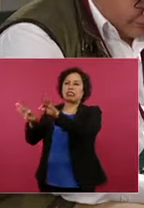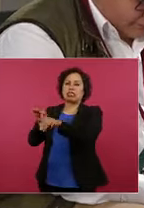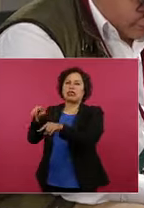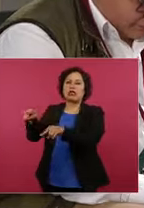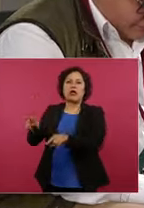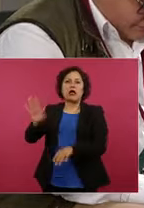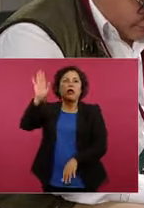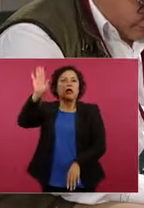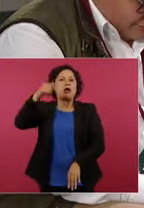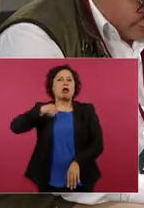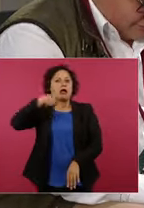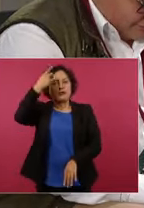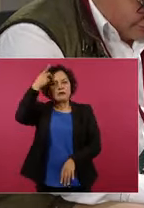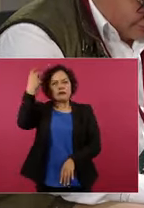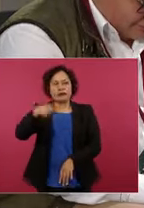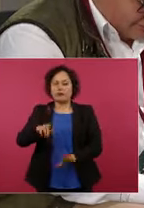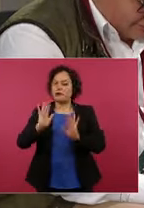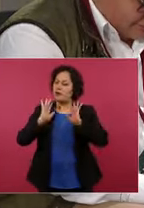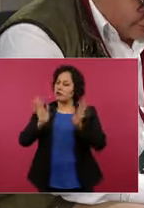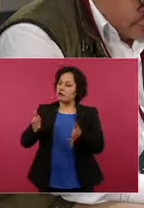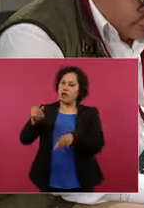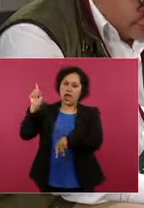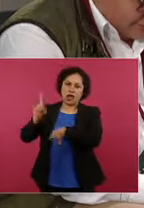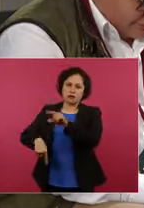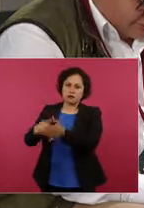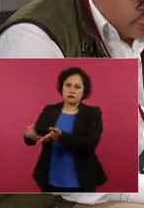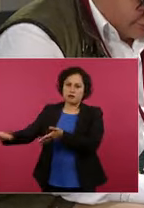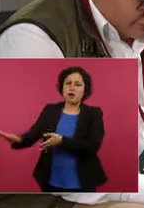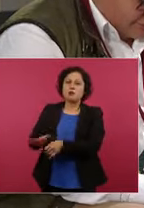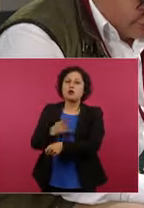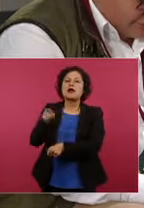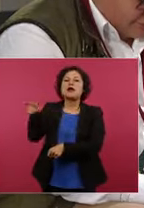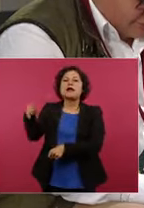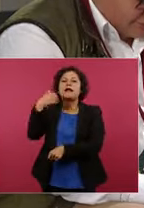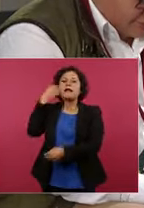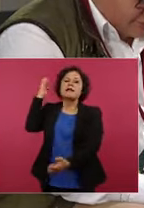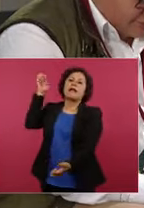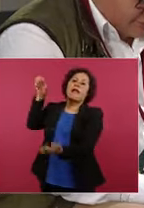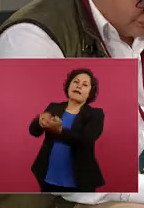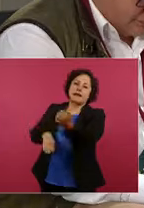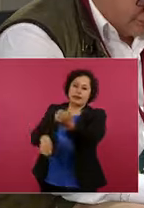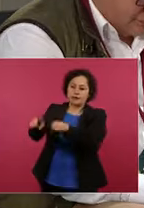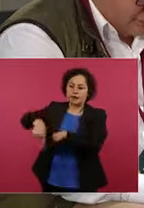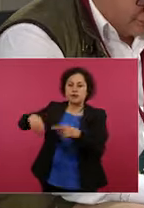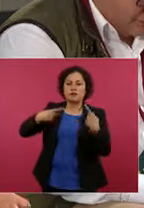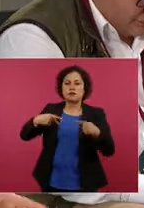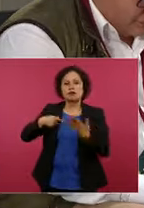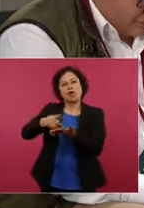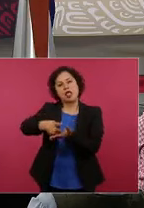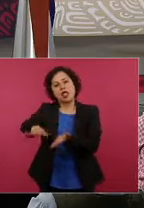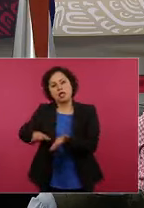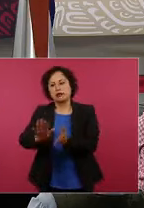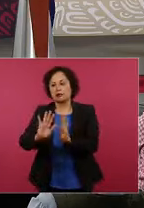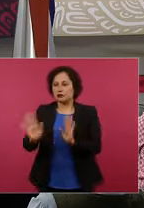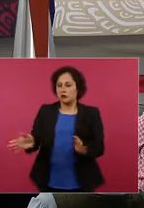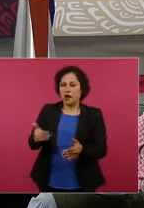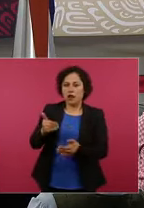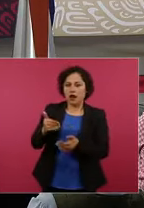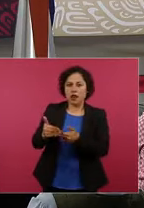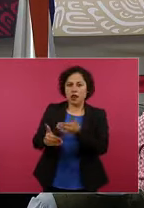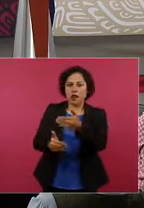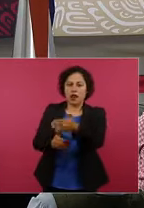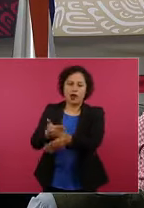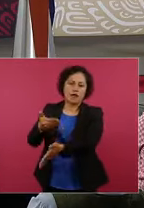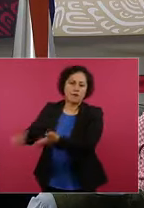fuera, porque quería cometer un fraude procesal y quería desalojar a la gente. En ese entonces vine